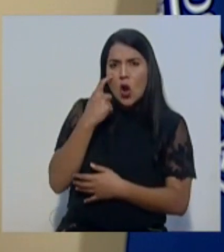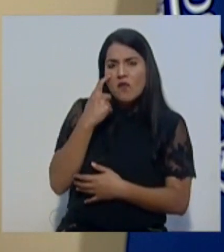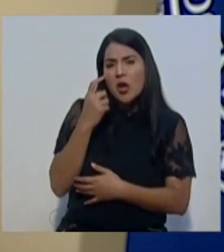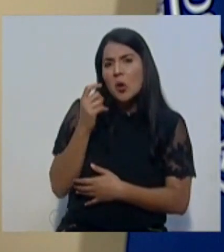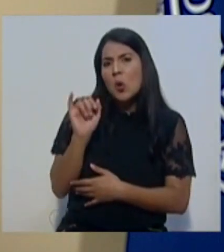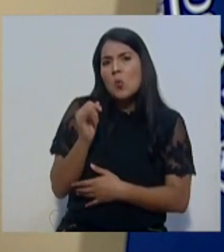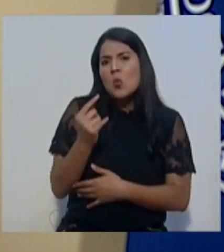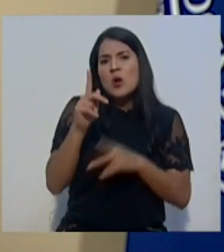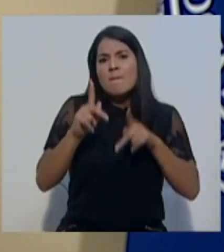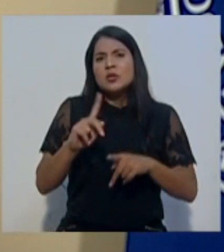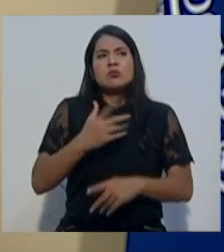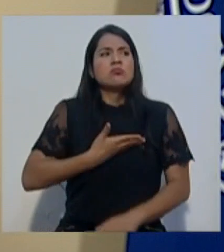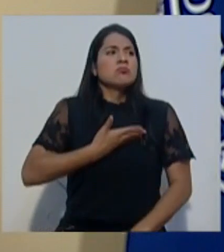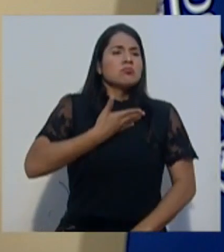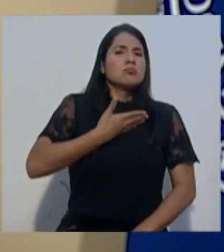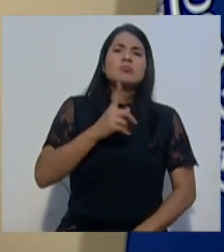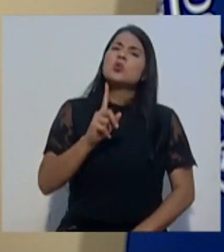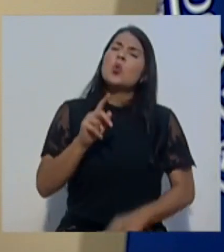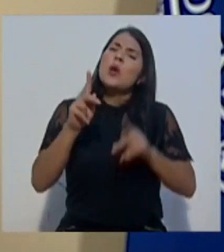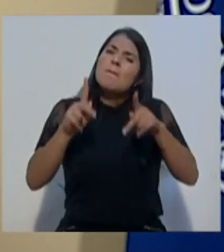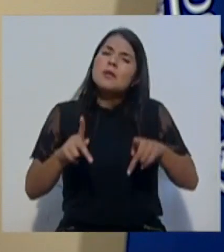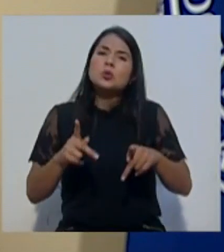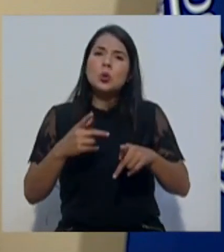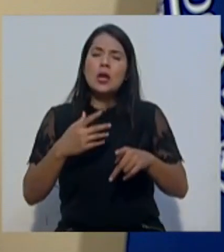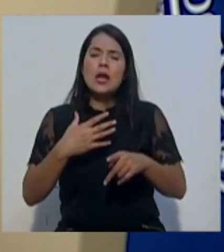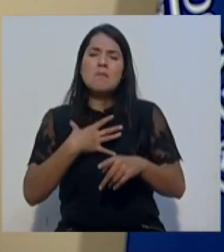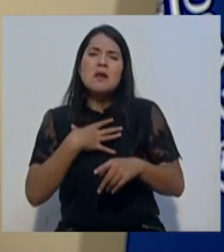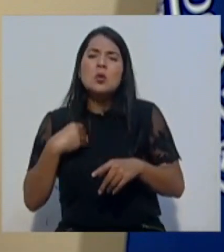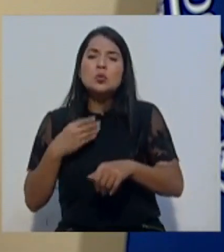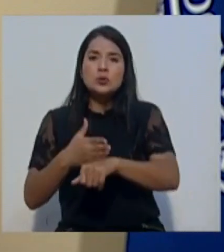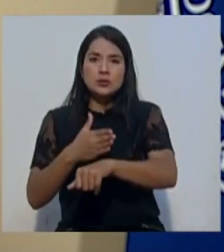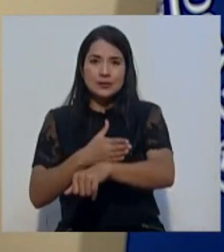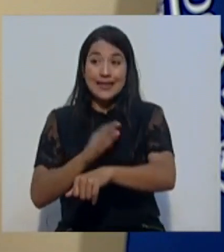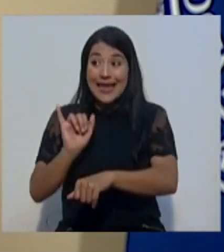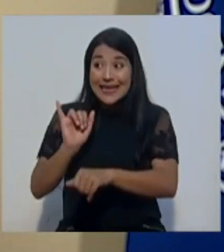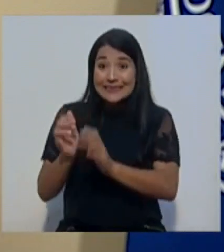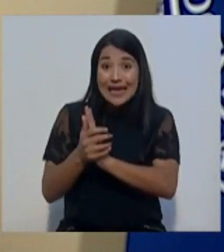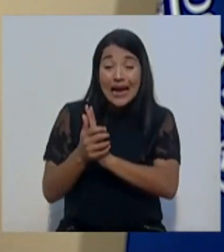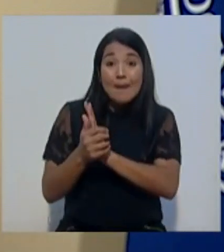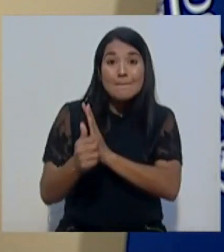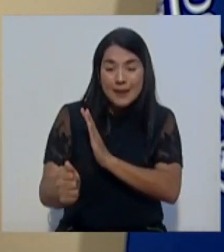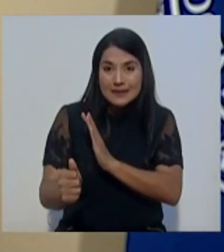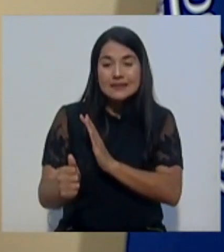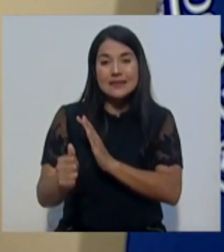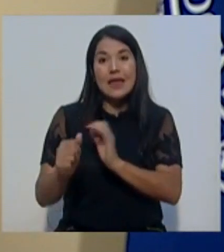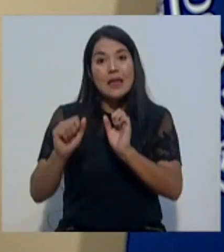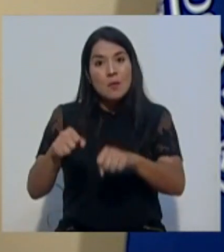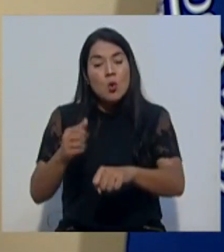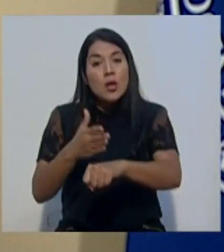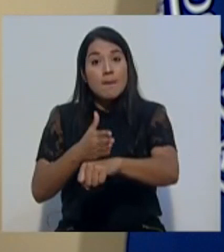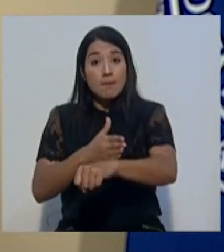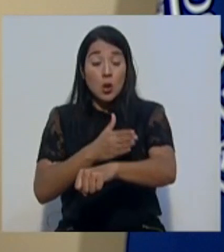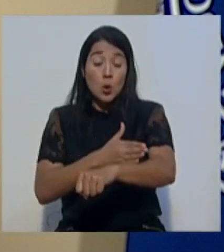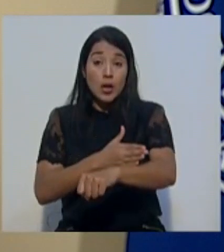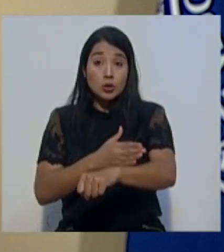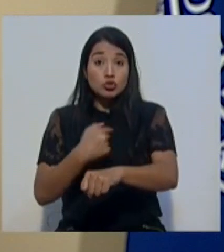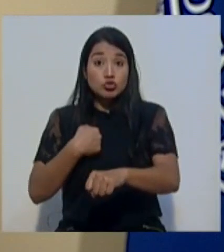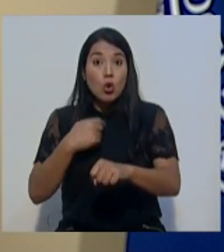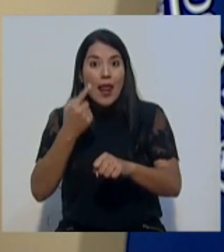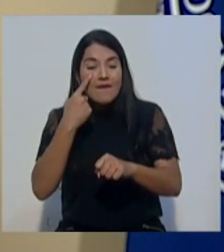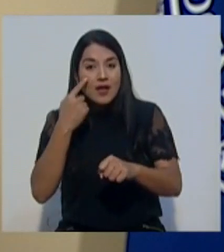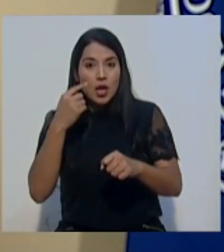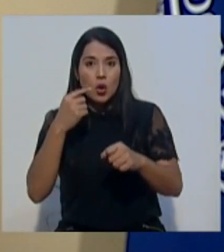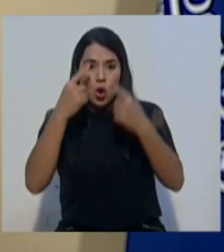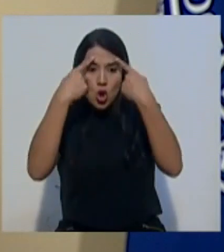de alguien que no es soberbio, sino alguien que es constructivo. Esa misma capacidad constructiva que veo materializándose en la